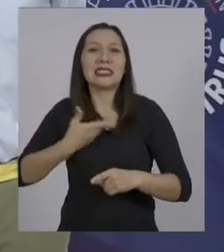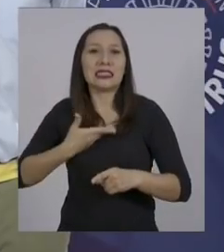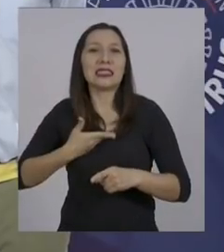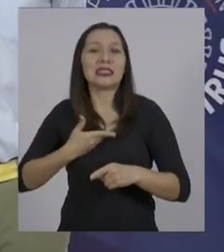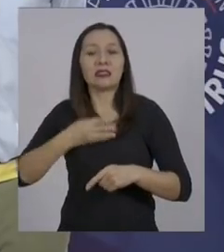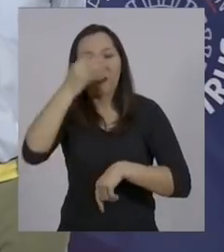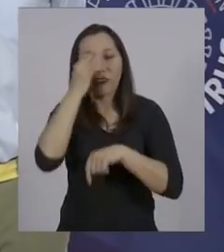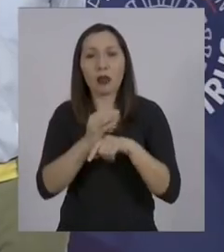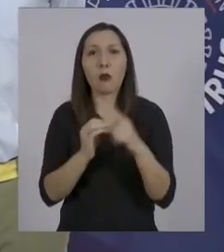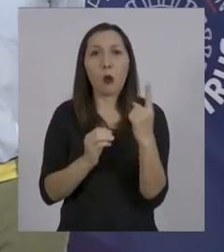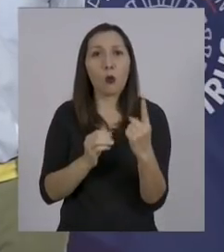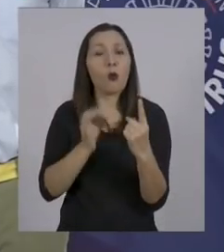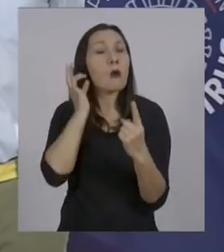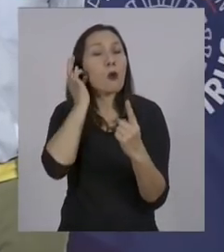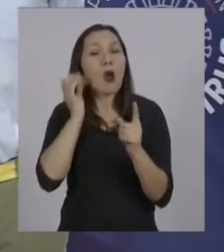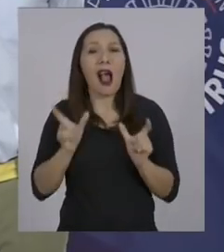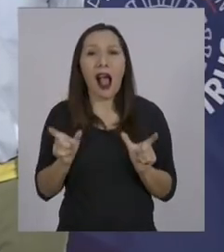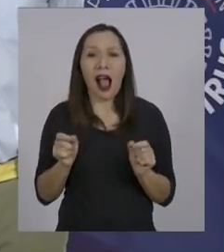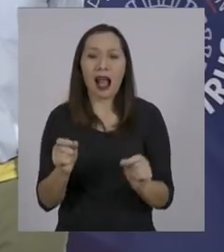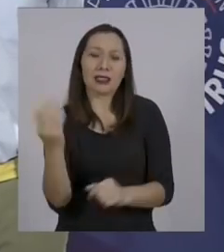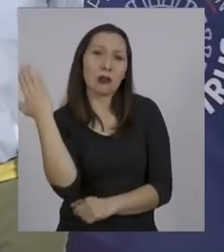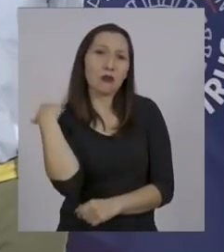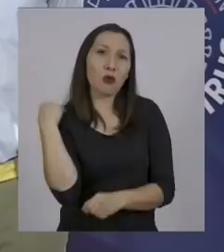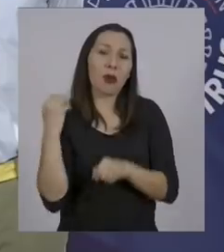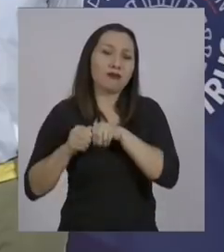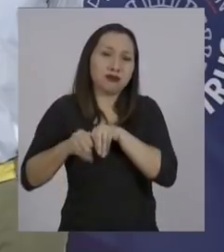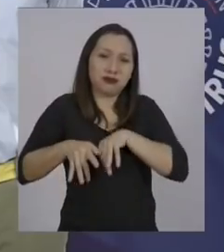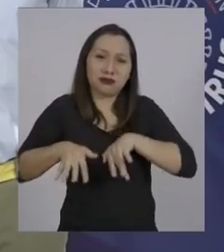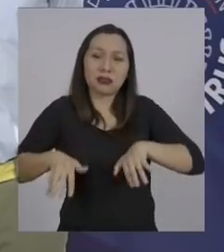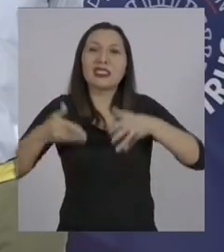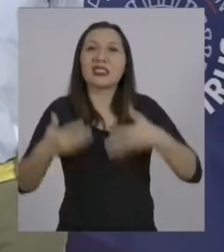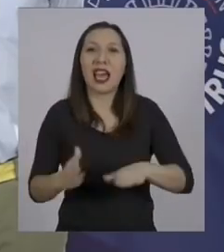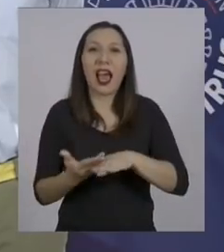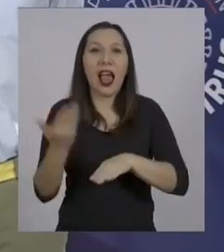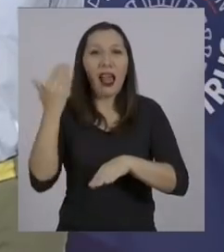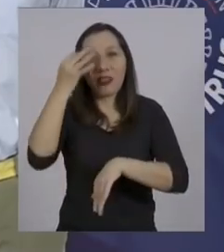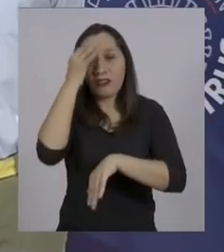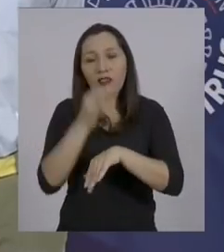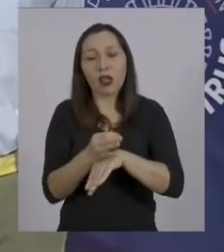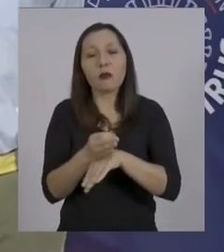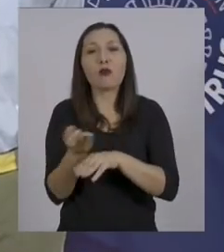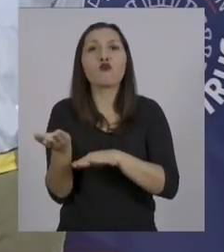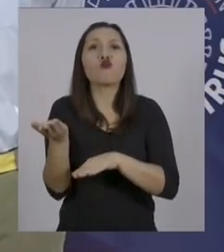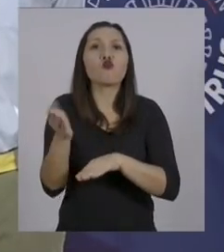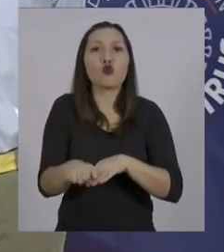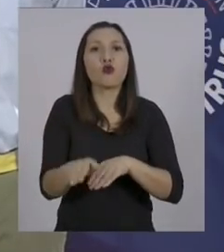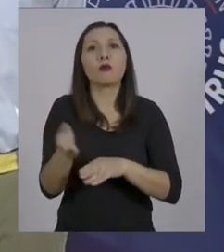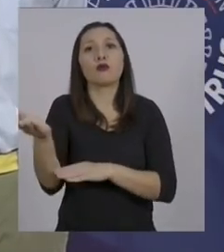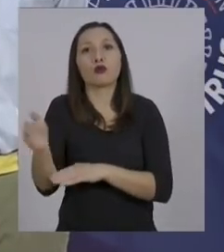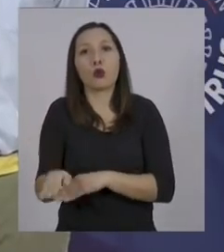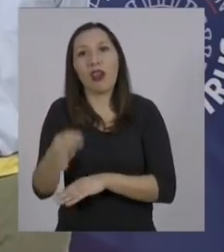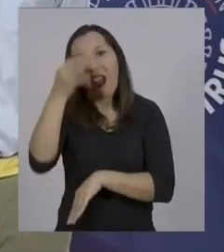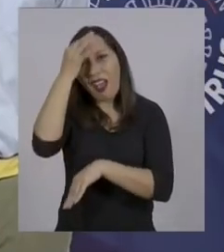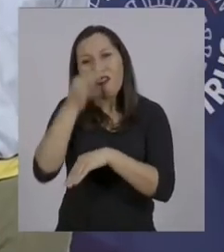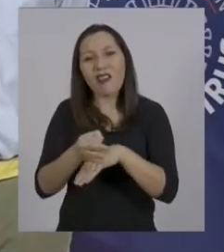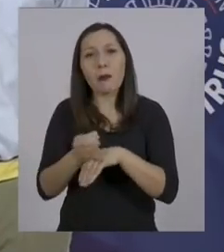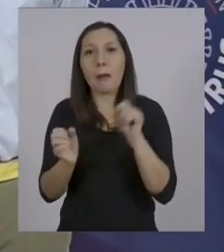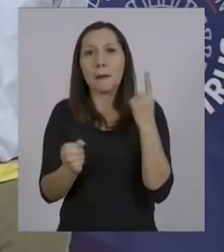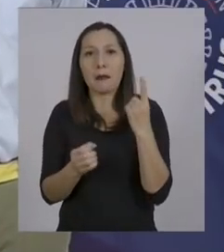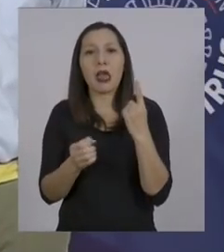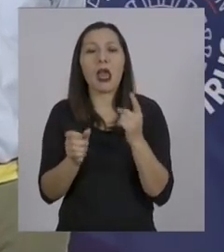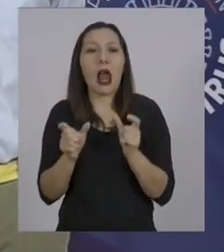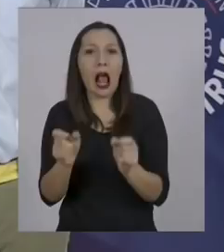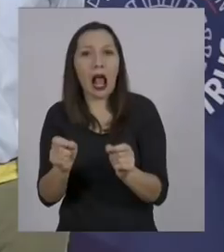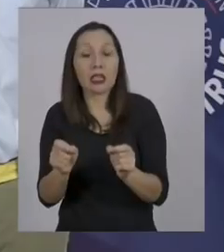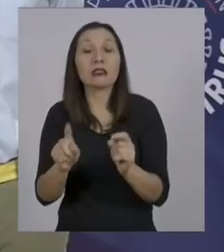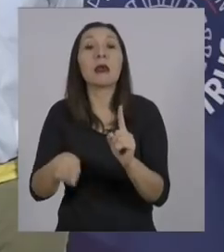una paciente con un cáncer pulmonar diseminado, que fallecieron a causa de la enfermedad de base.